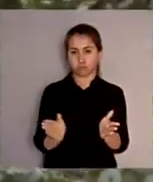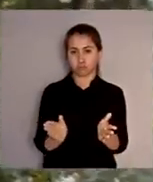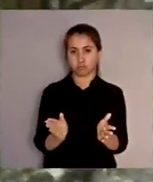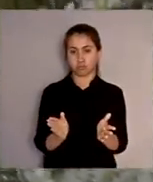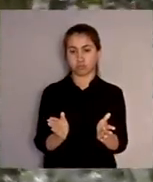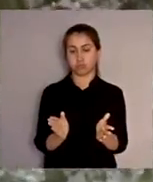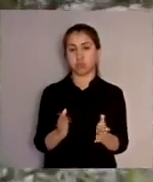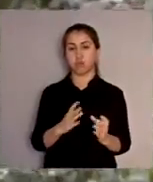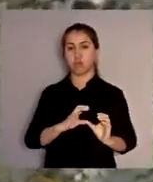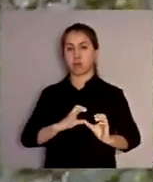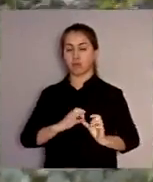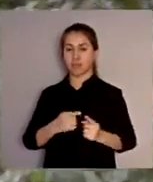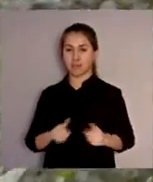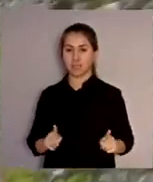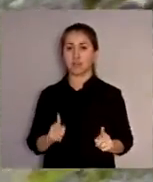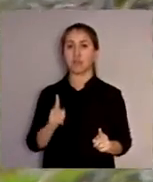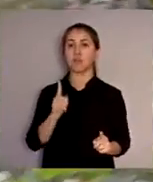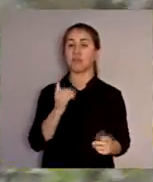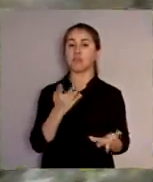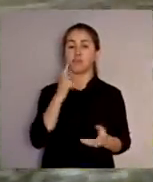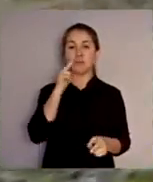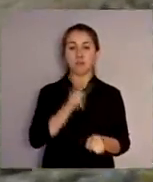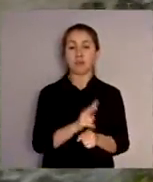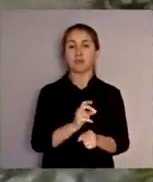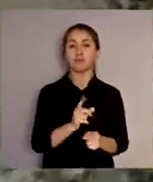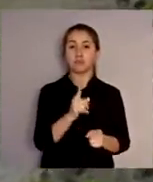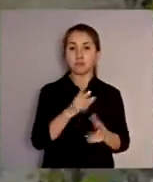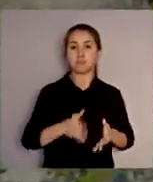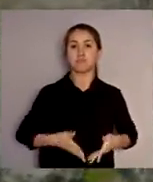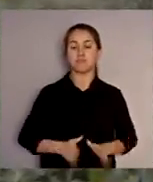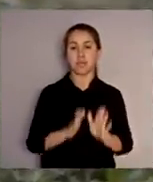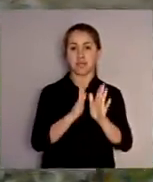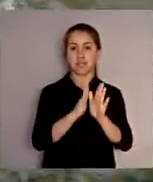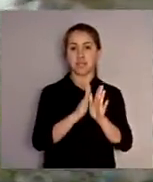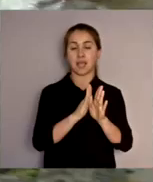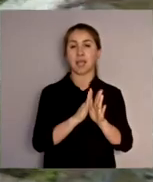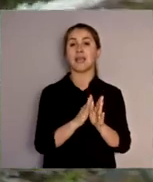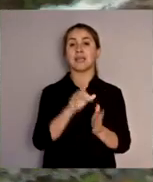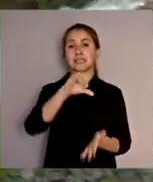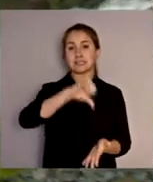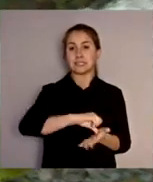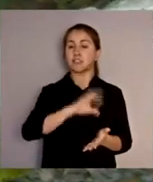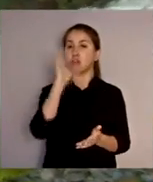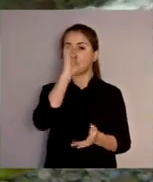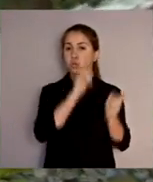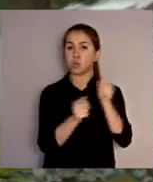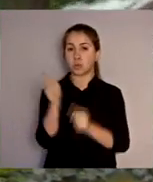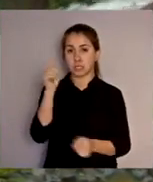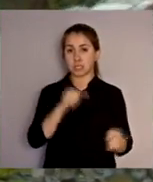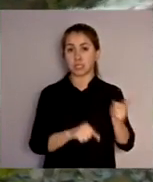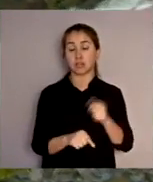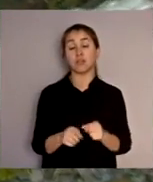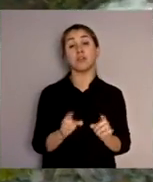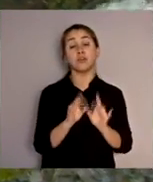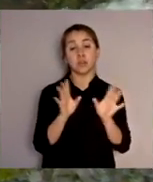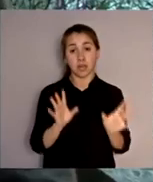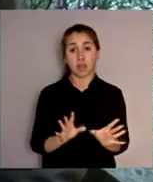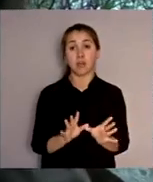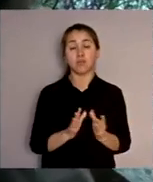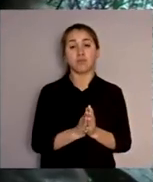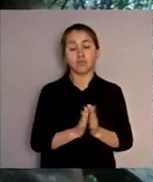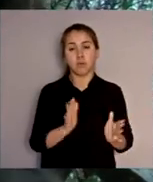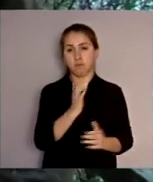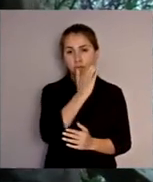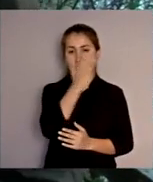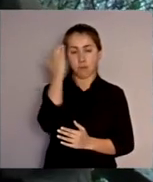Son dos corazones distintos. Estamos al frente del Huilo Huilo. Aquí nace el origen, ¿no?, del centro turístico. Este salto, que es